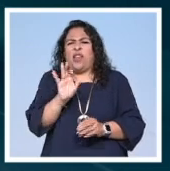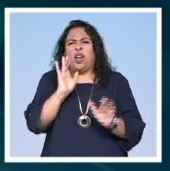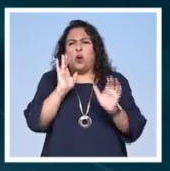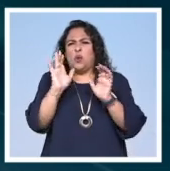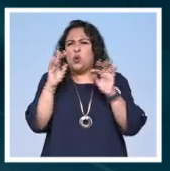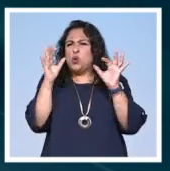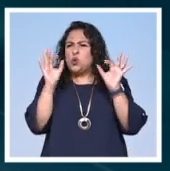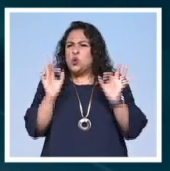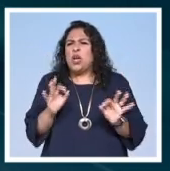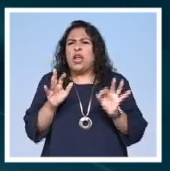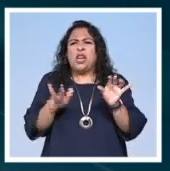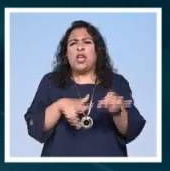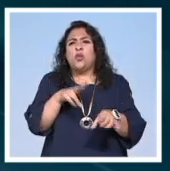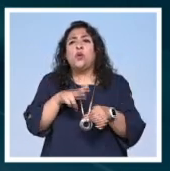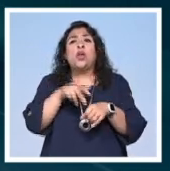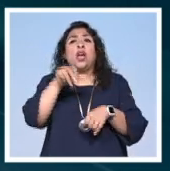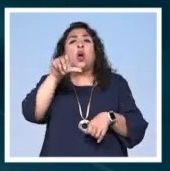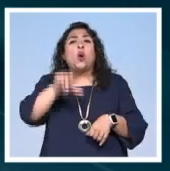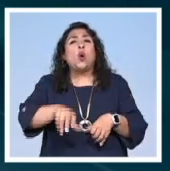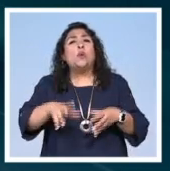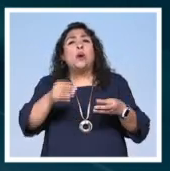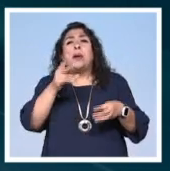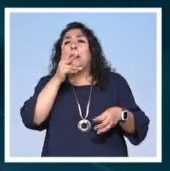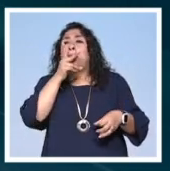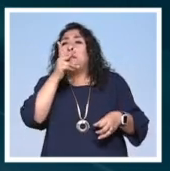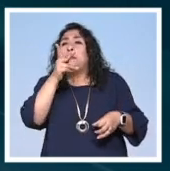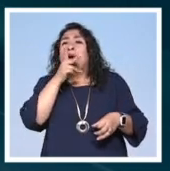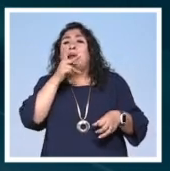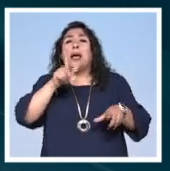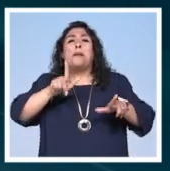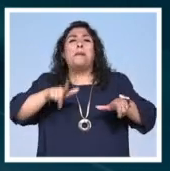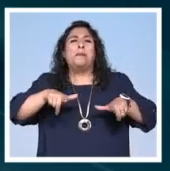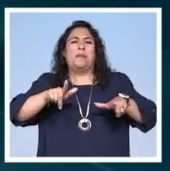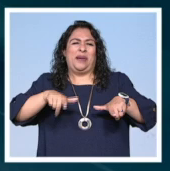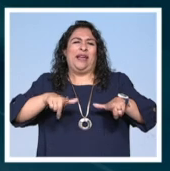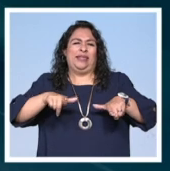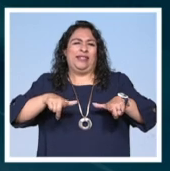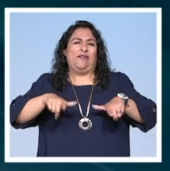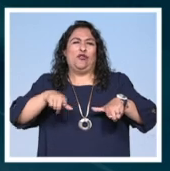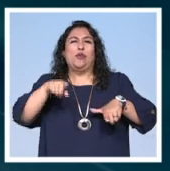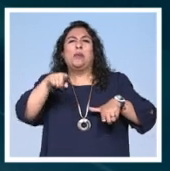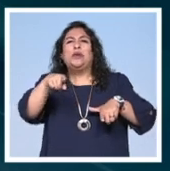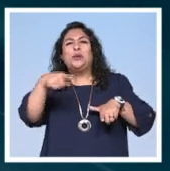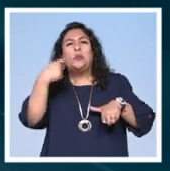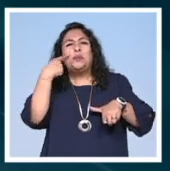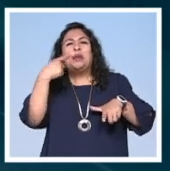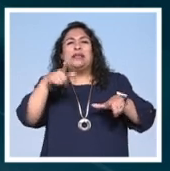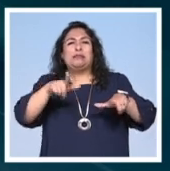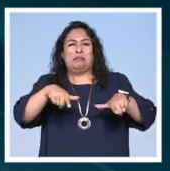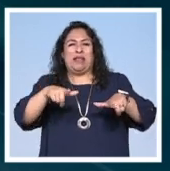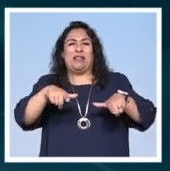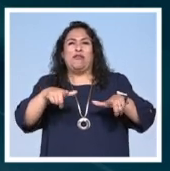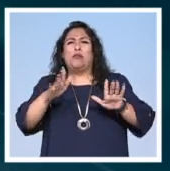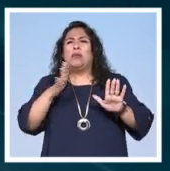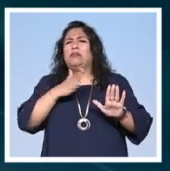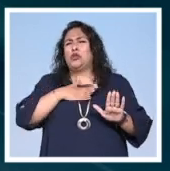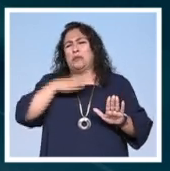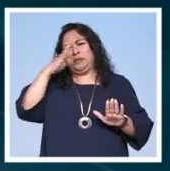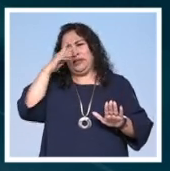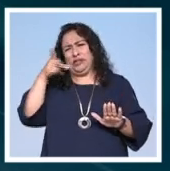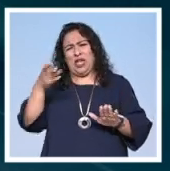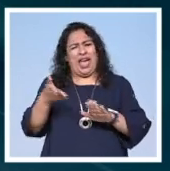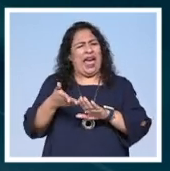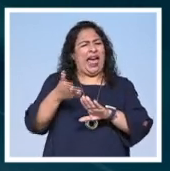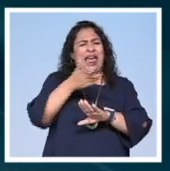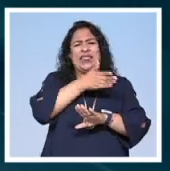comunicación ahora se maneja mucho la palabra de las plataformas si estás en una plataforma pero yo creo que ya antes de que se